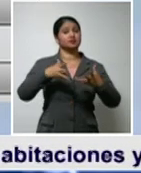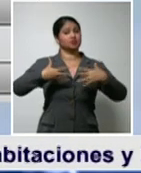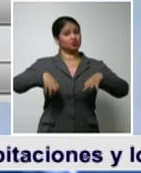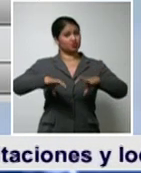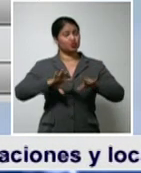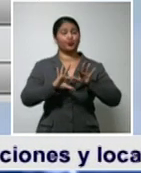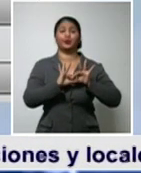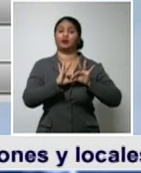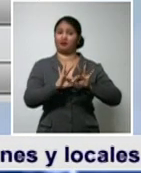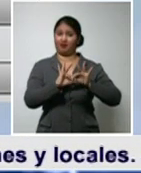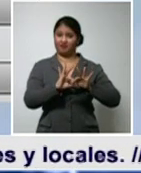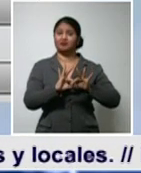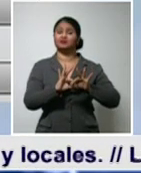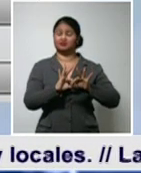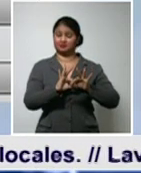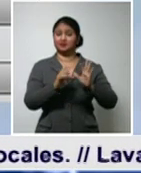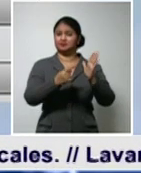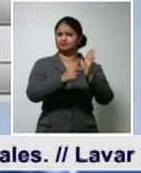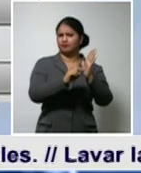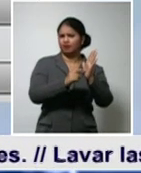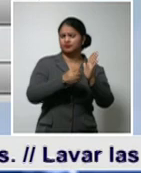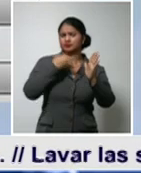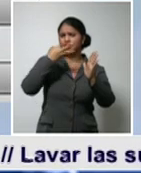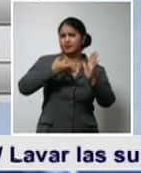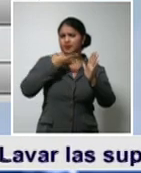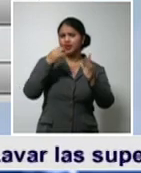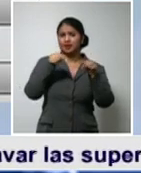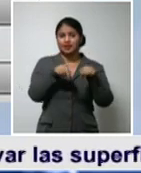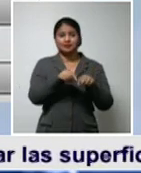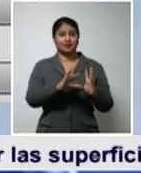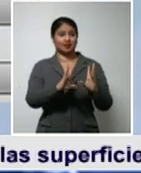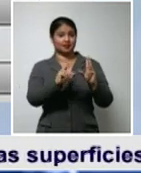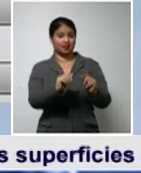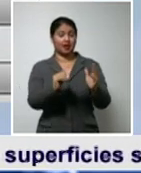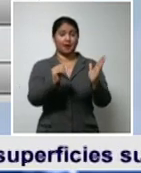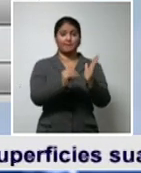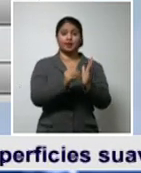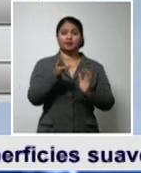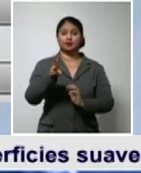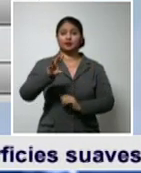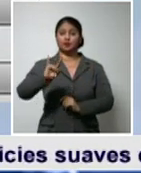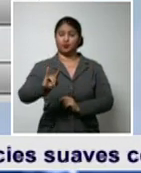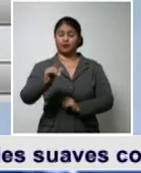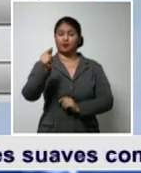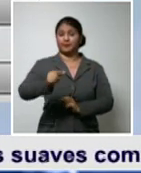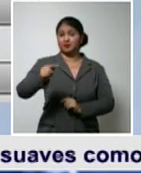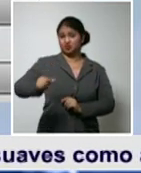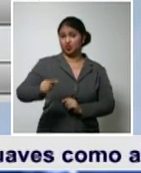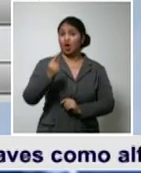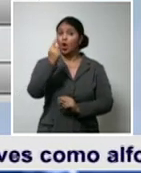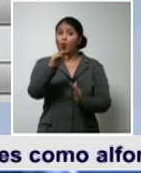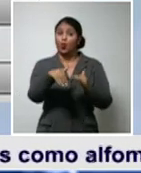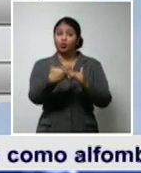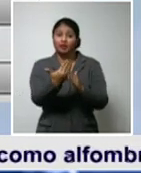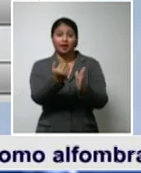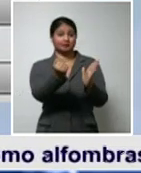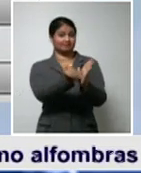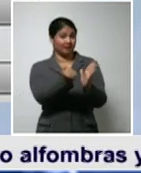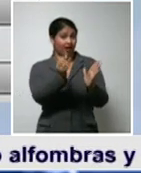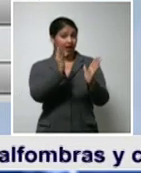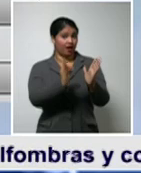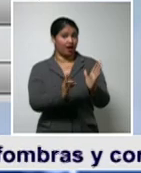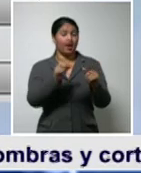solamente comentar que esta cifra de 1.039 personas diagnosticadas en un día es la más